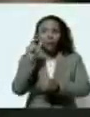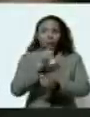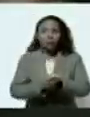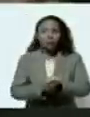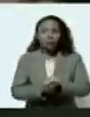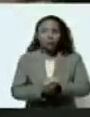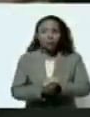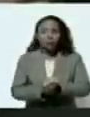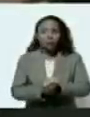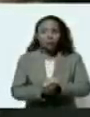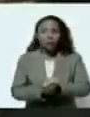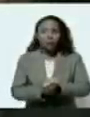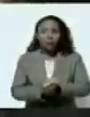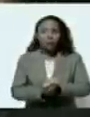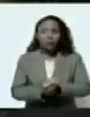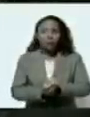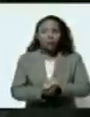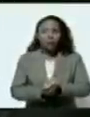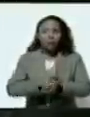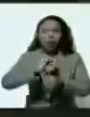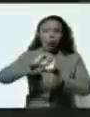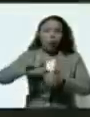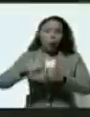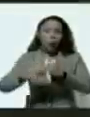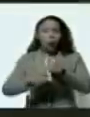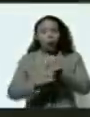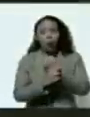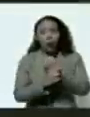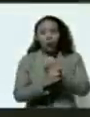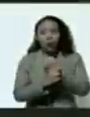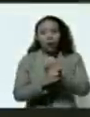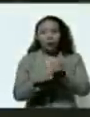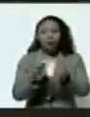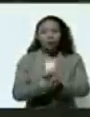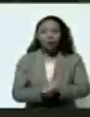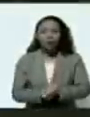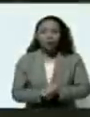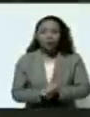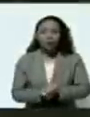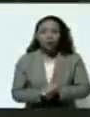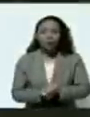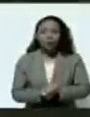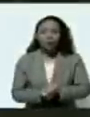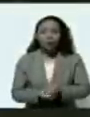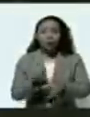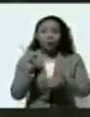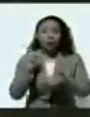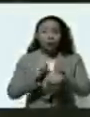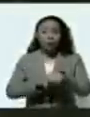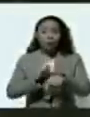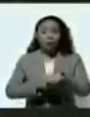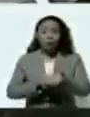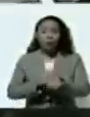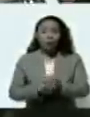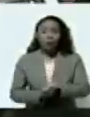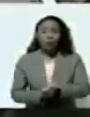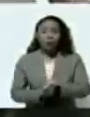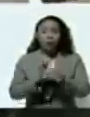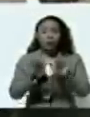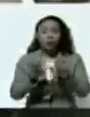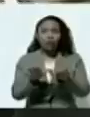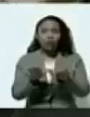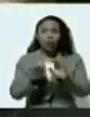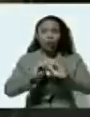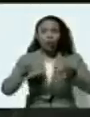Fortes, Juan Gerardo Guaidó Márquez. Para el momento, secretario de